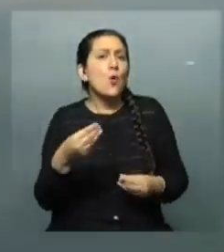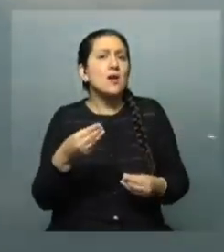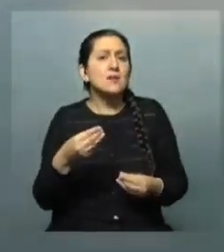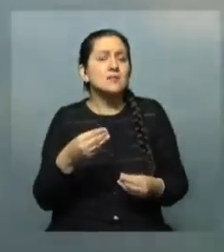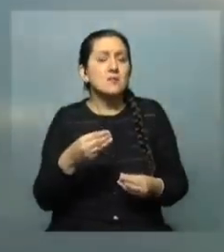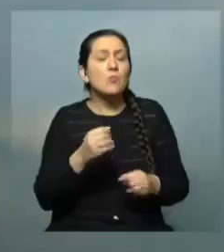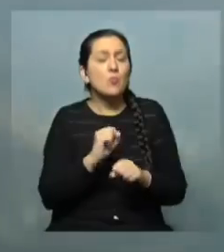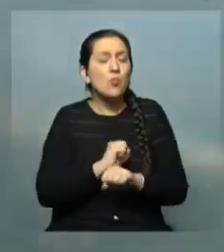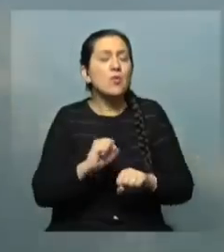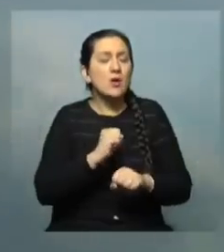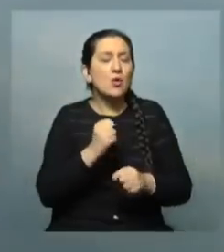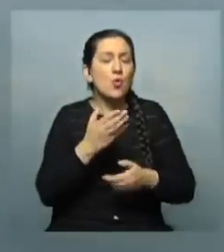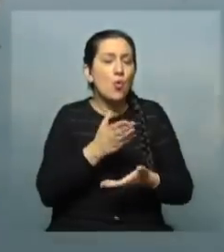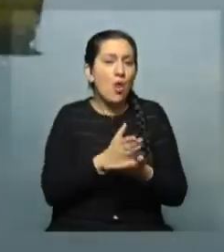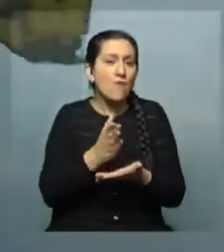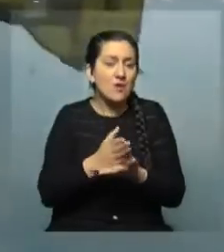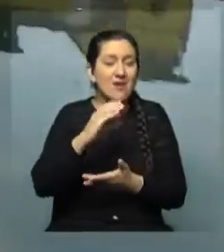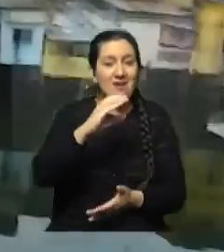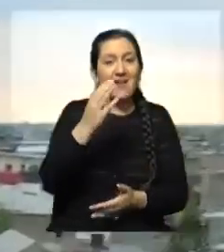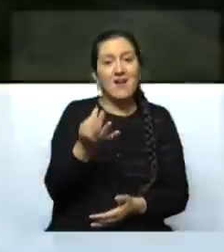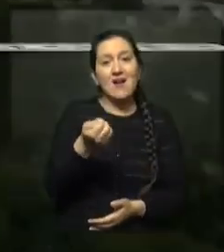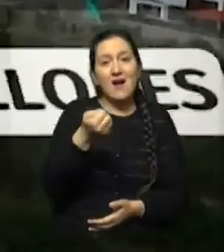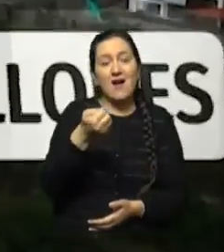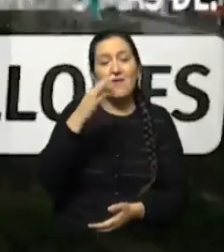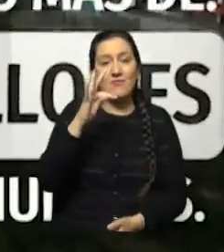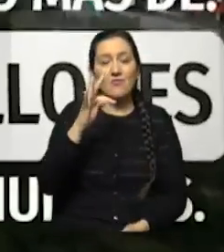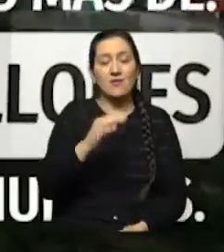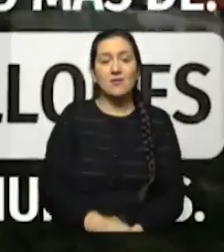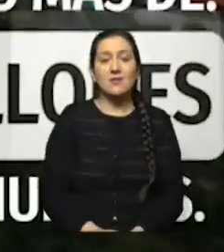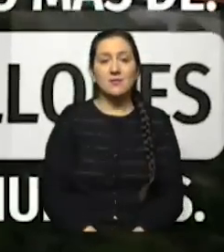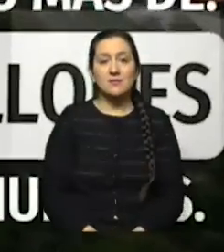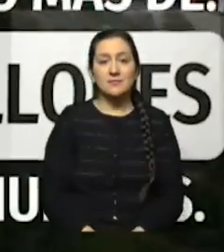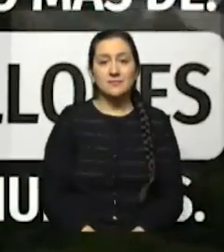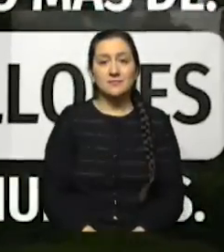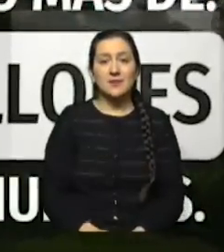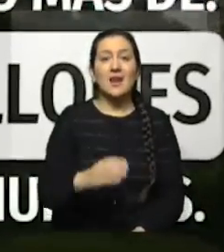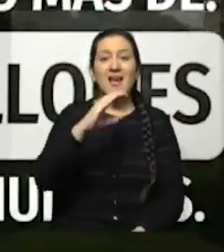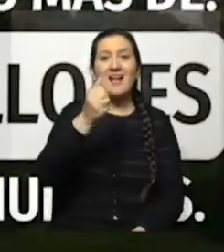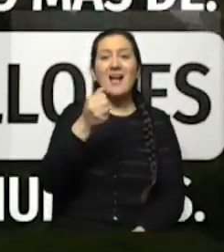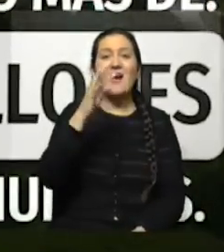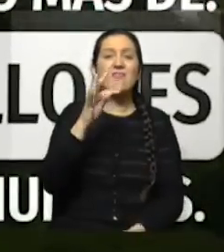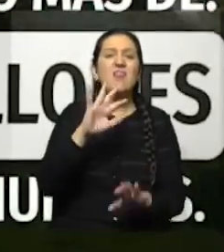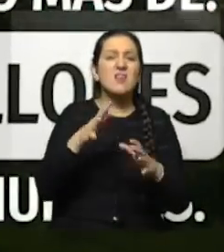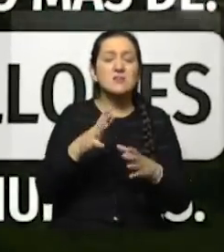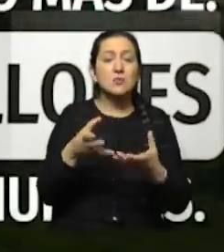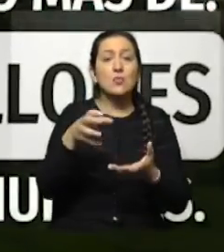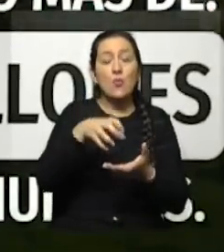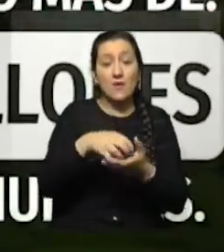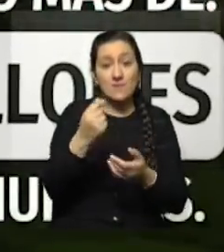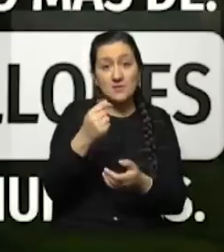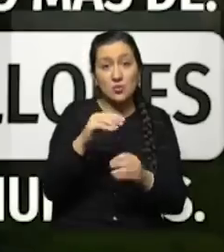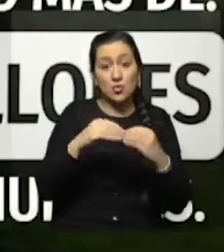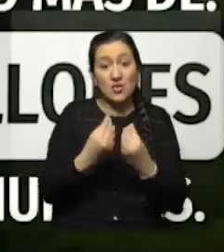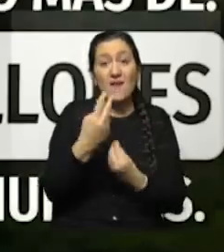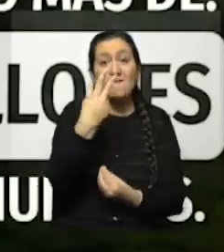colaborar caf cuyos representantes estuvieron en la reciente Cumbre que se desarrolló en Montevideo es una entidad financiera conformada por 20